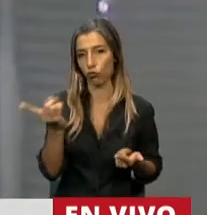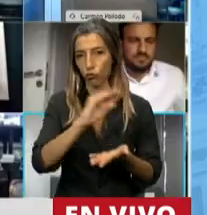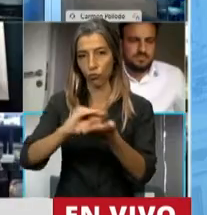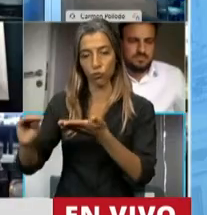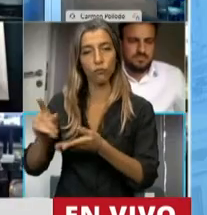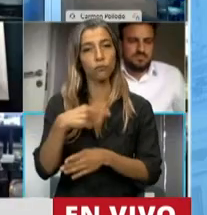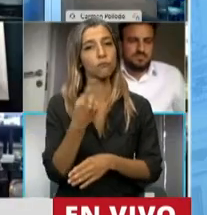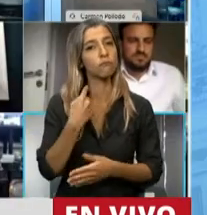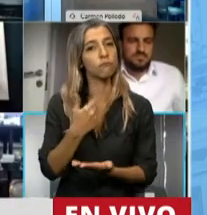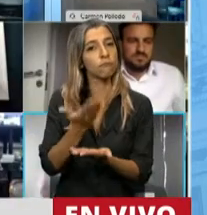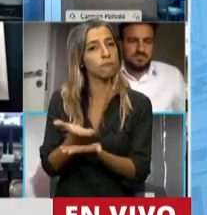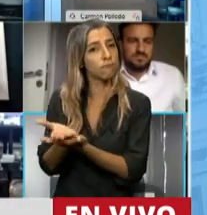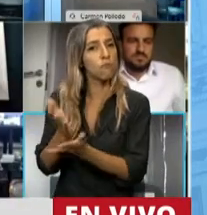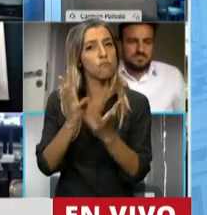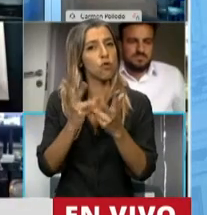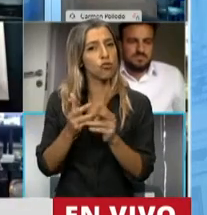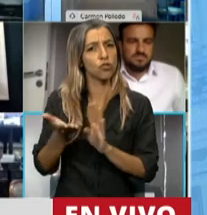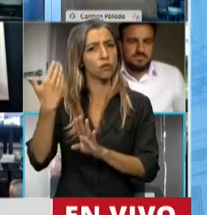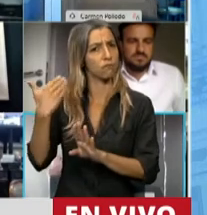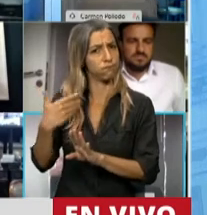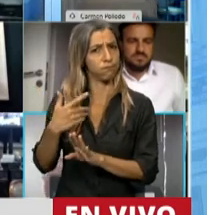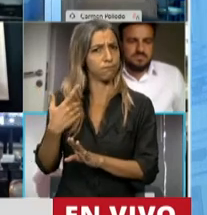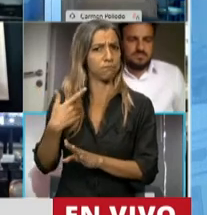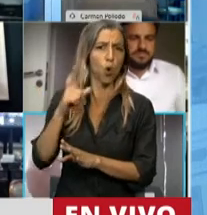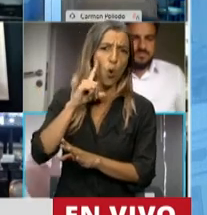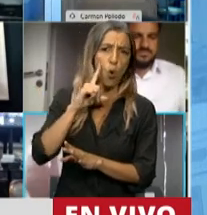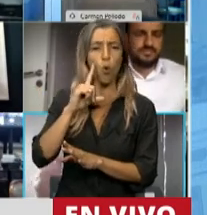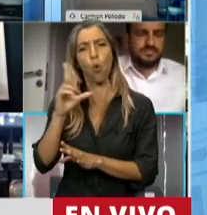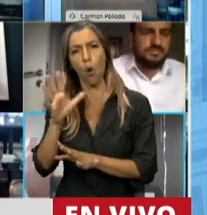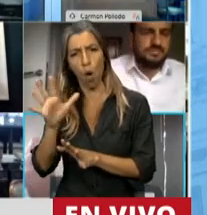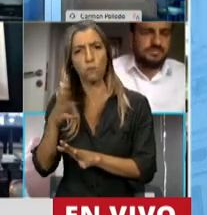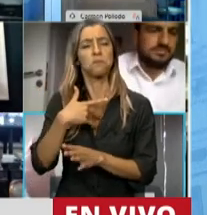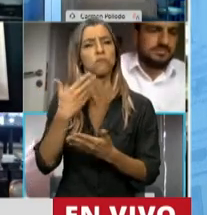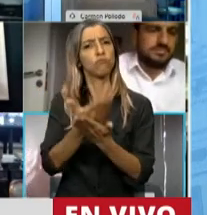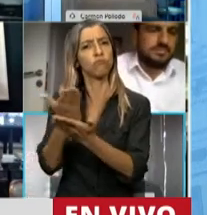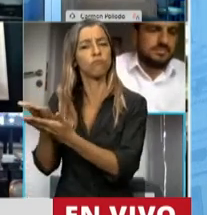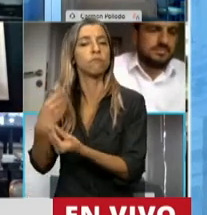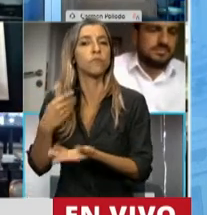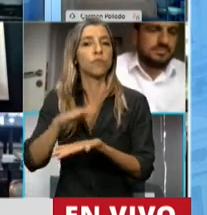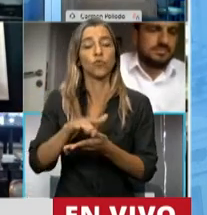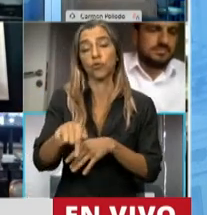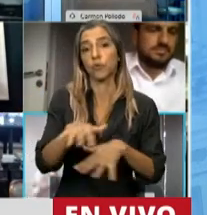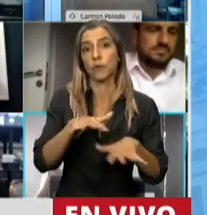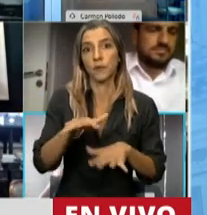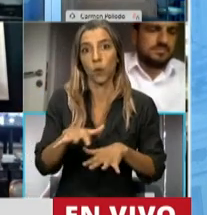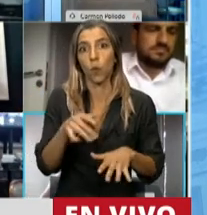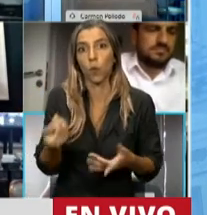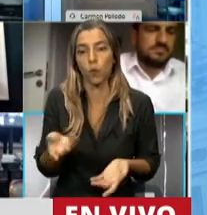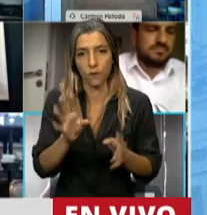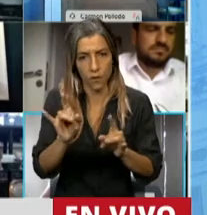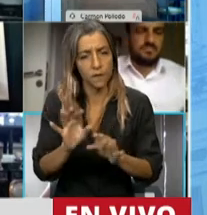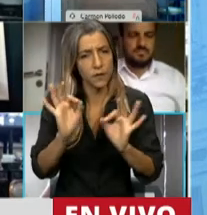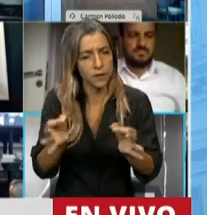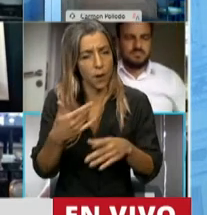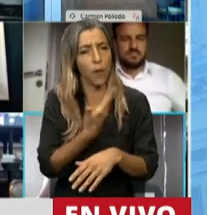presentado proyectos de ley a mediados de año en respuesta a la difícil situación que están atravesando a partir de la cuarentena estricta decretada por